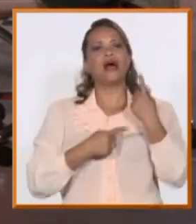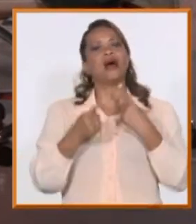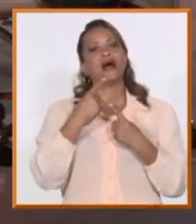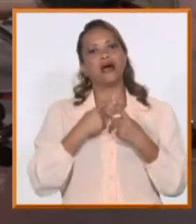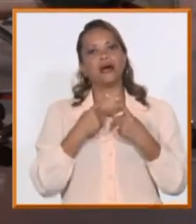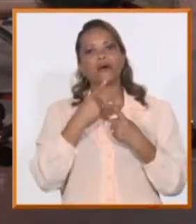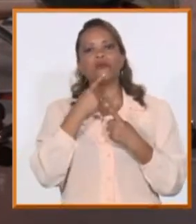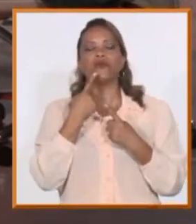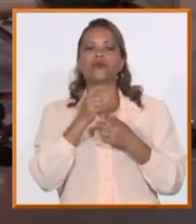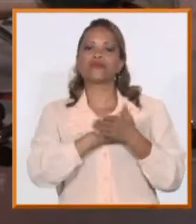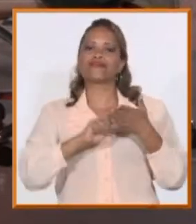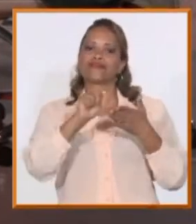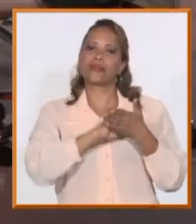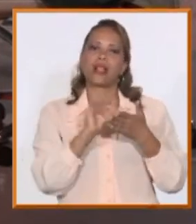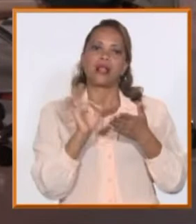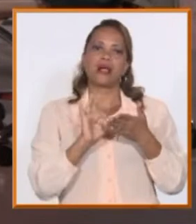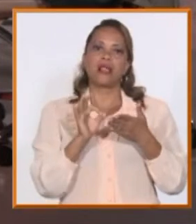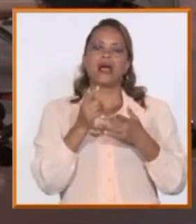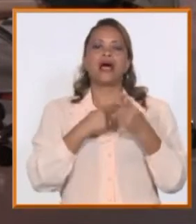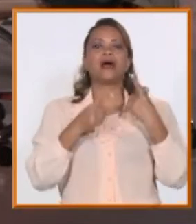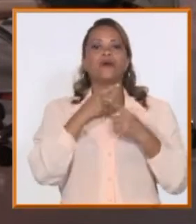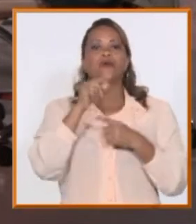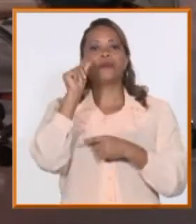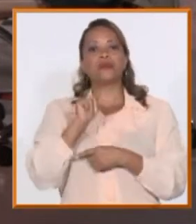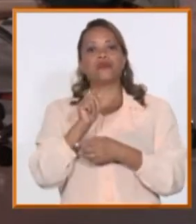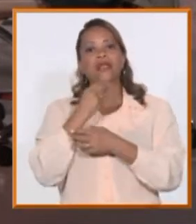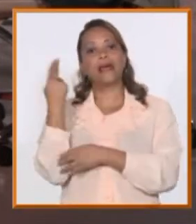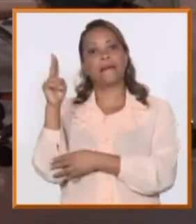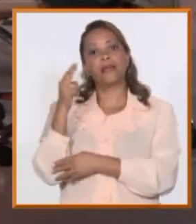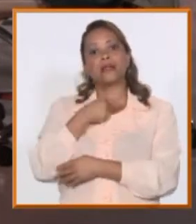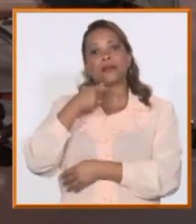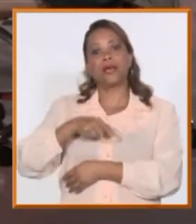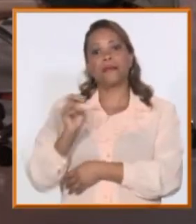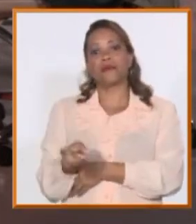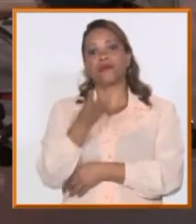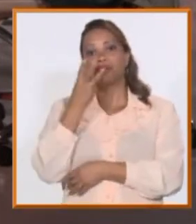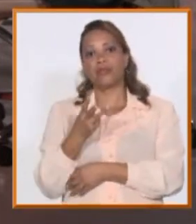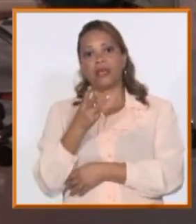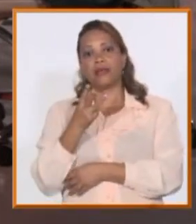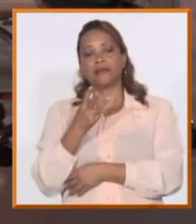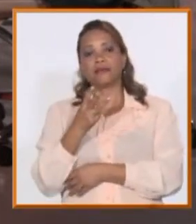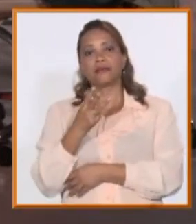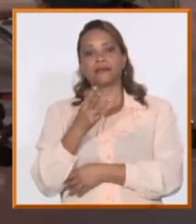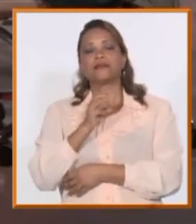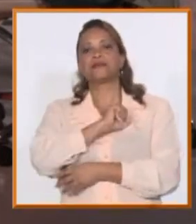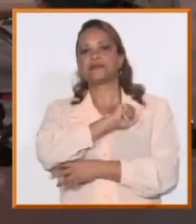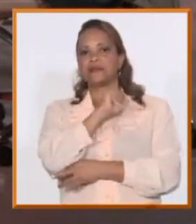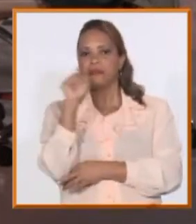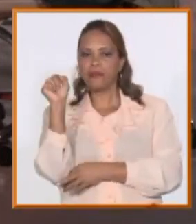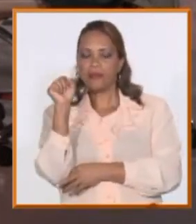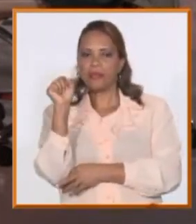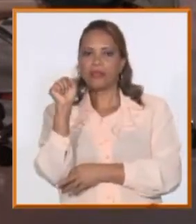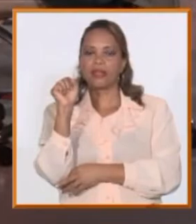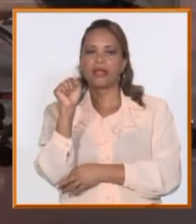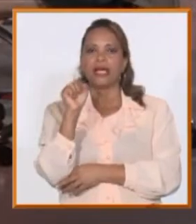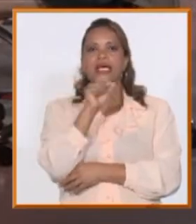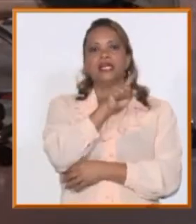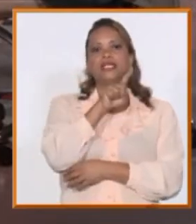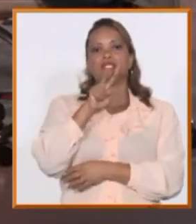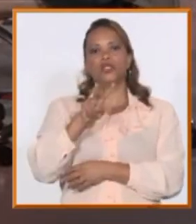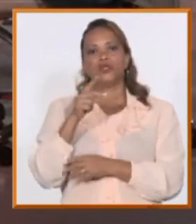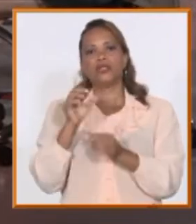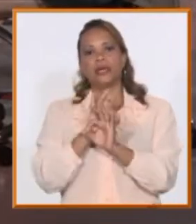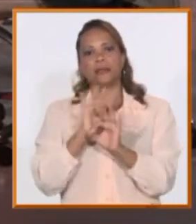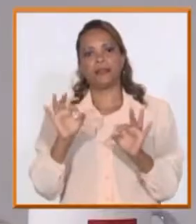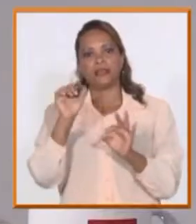estaban en pronóstico, o sea, muchos de los que estaban en plata, por ejemplo, 3 después desembocaron en títulos, y 12 especialidades que